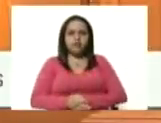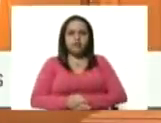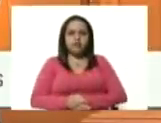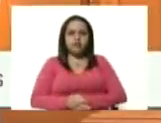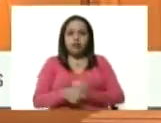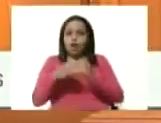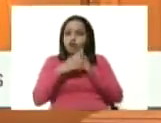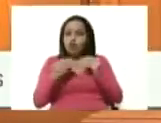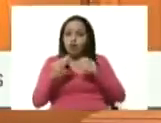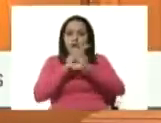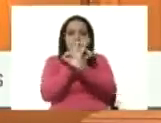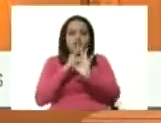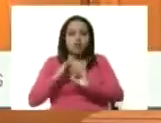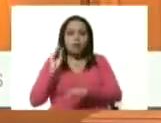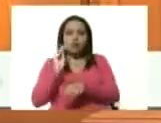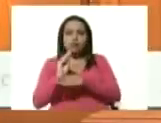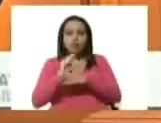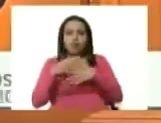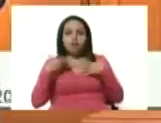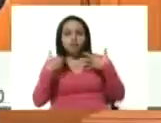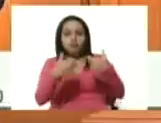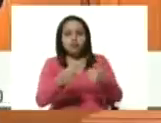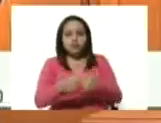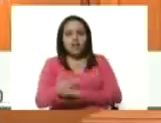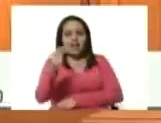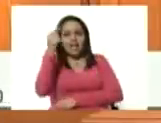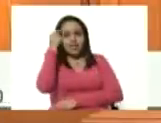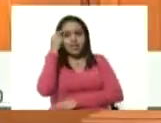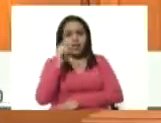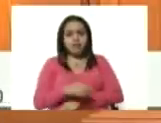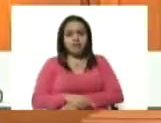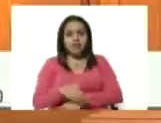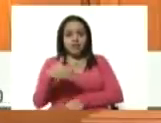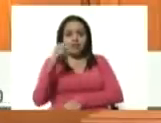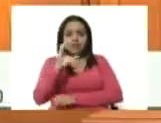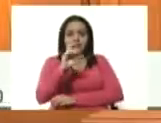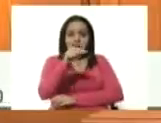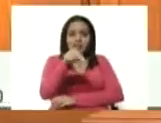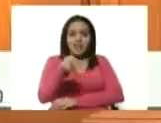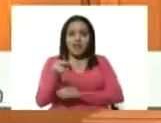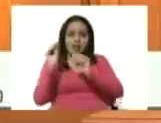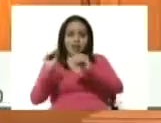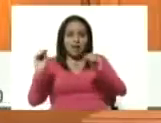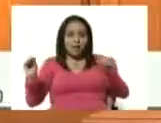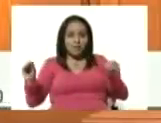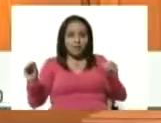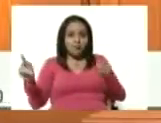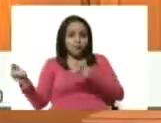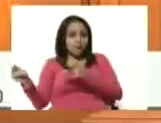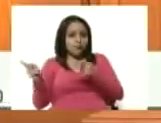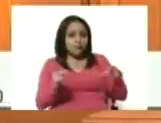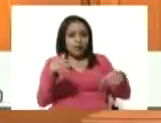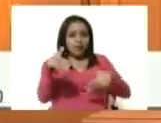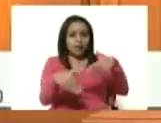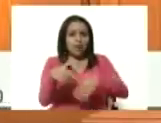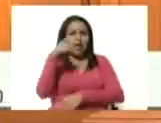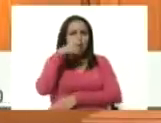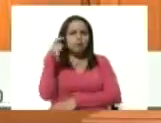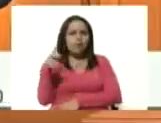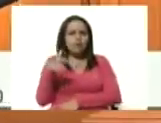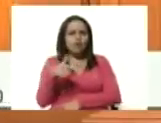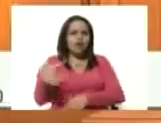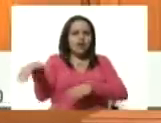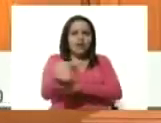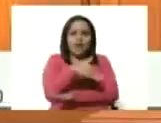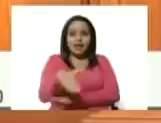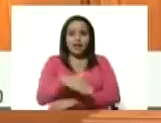todas las medidas de bioseguridad, el día que el Consejo Nacional Electoral convoque elecciones, el pueblo en la